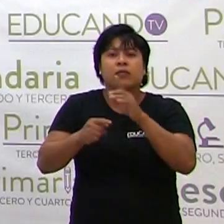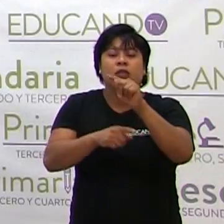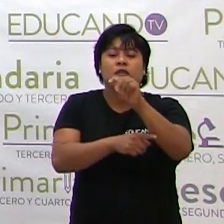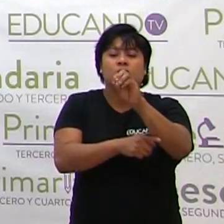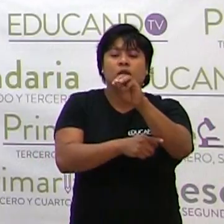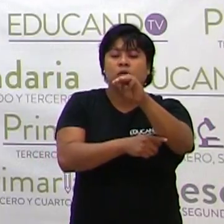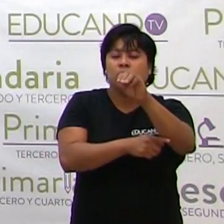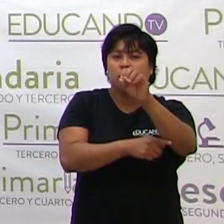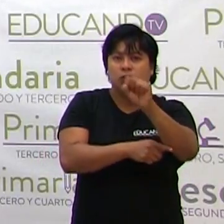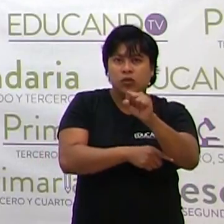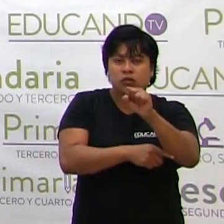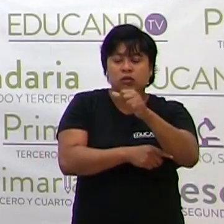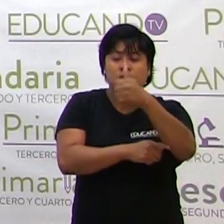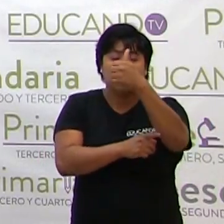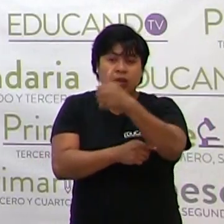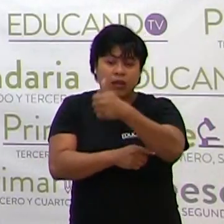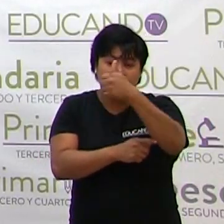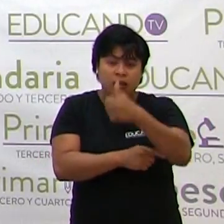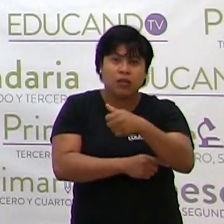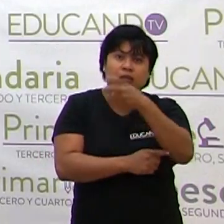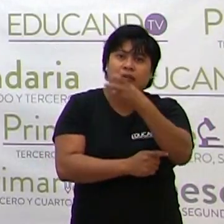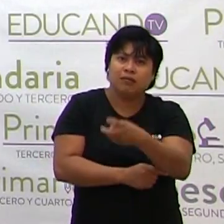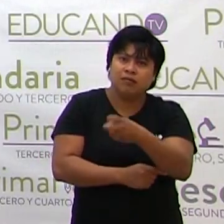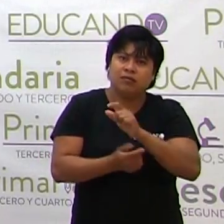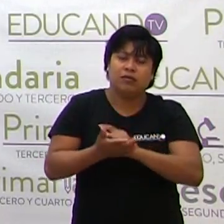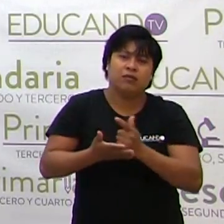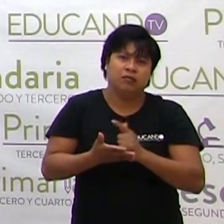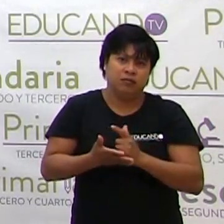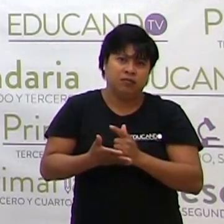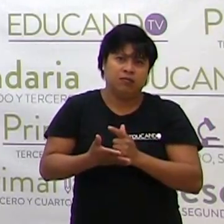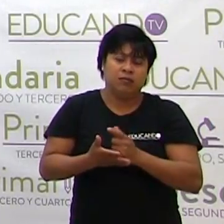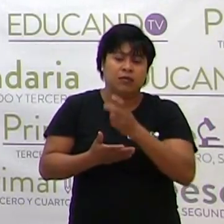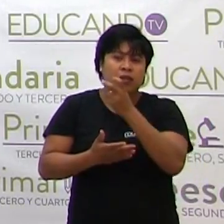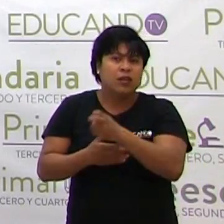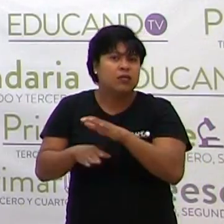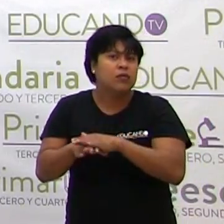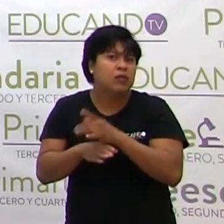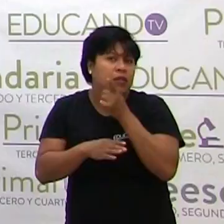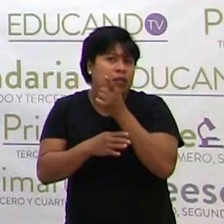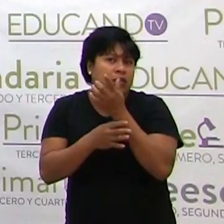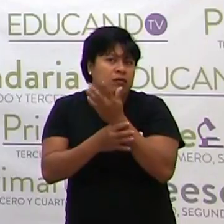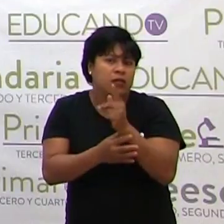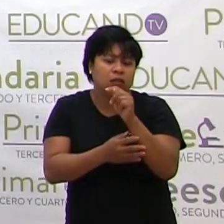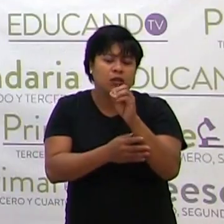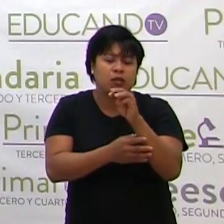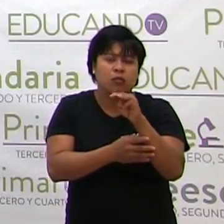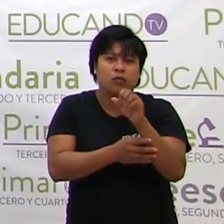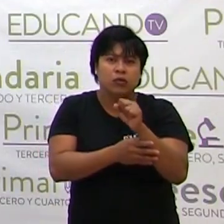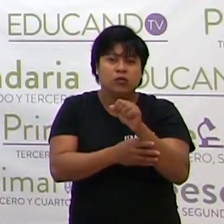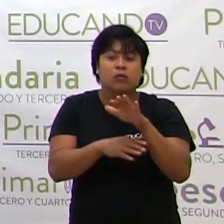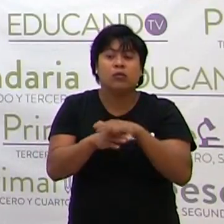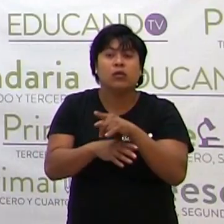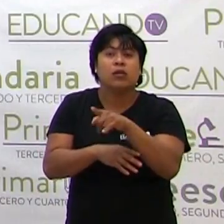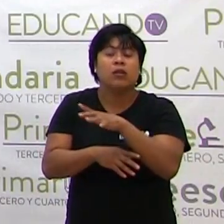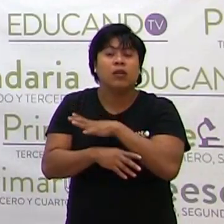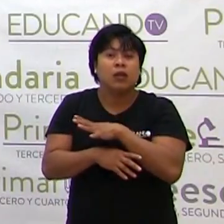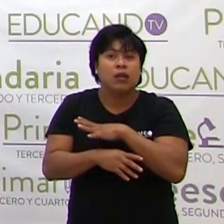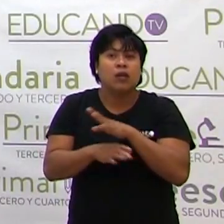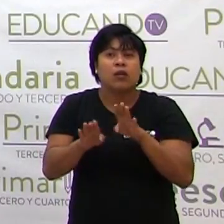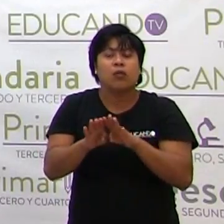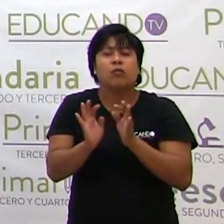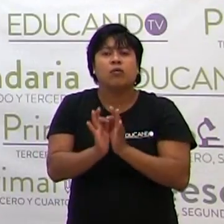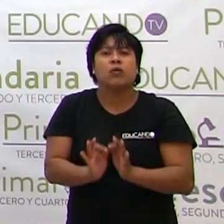tomos de cada uno de estos libros. ¿Y por qué me refiero a tomos? Porque aquí entra la